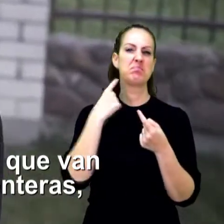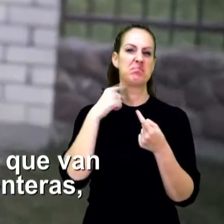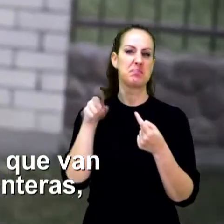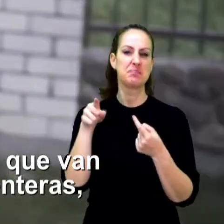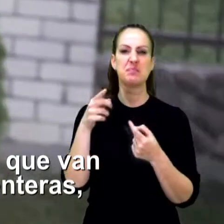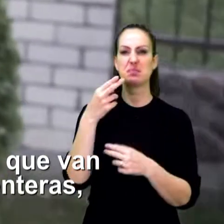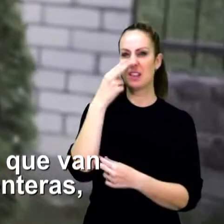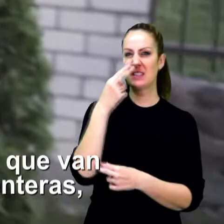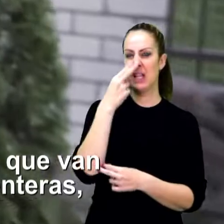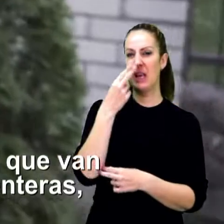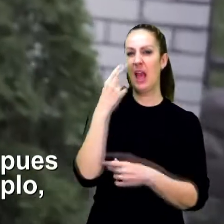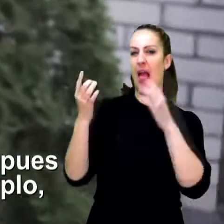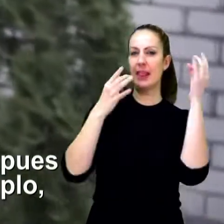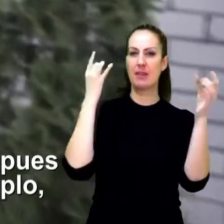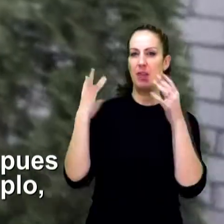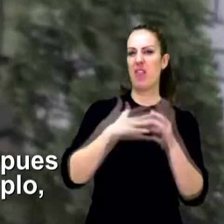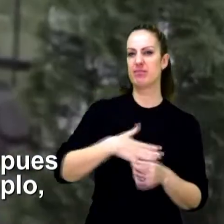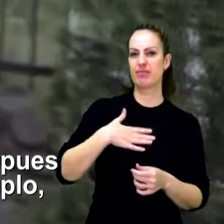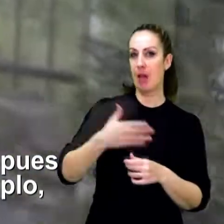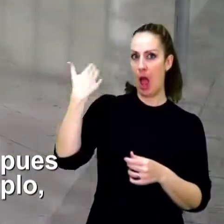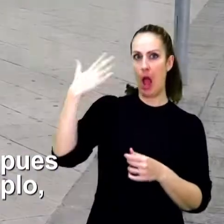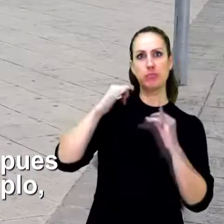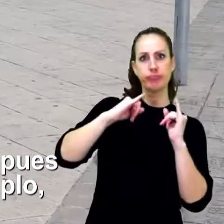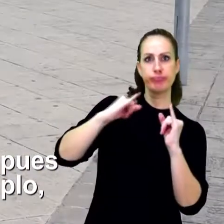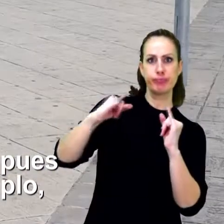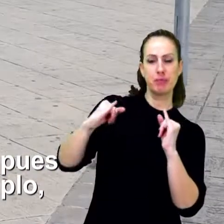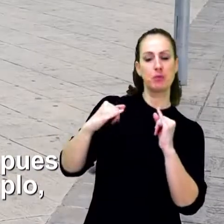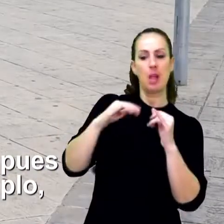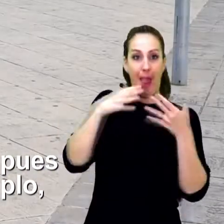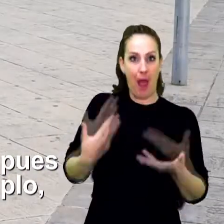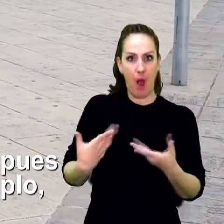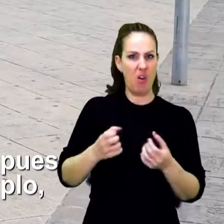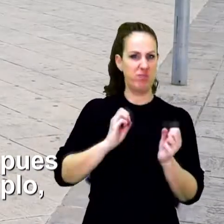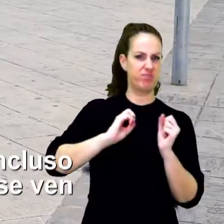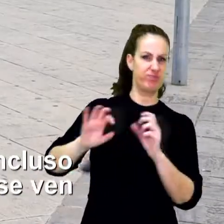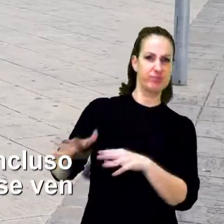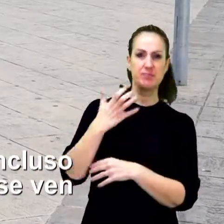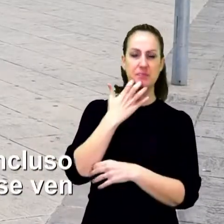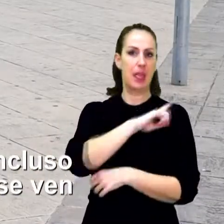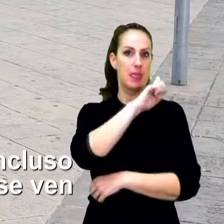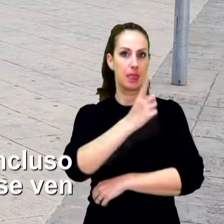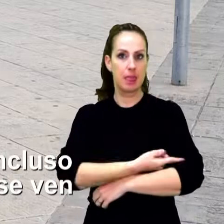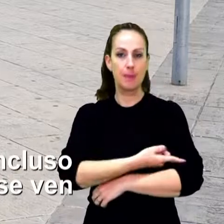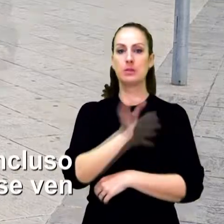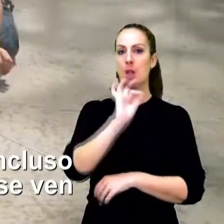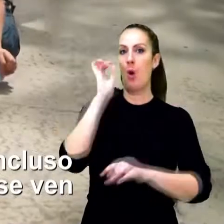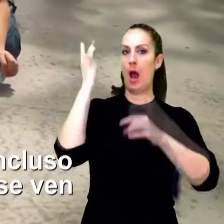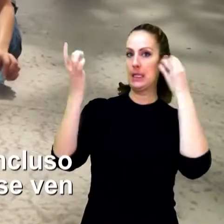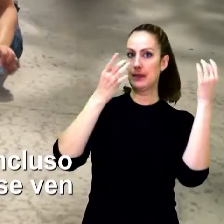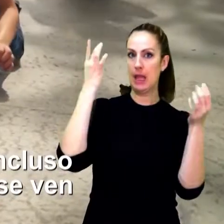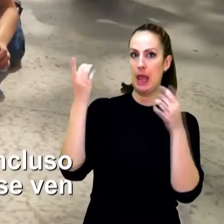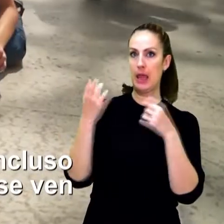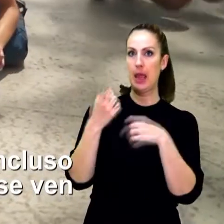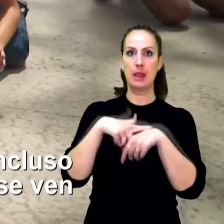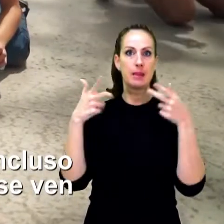van perdiendo el interés por actividades placenteras que habitualmente disfrutaban y ahora pues empiezan a abandonar, como por ejemplo pues el deporte o